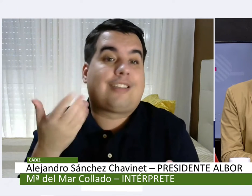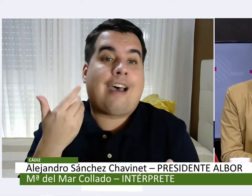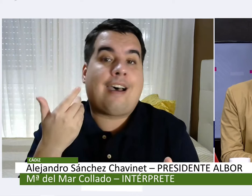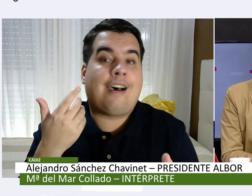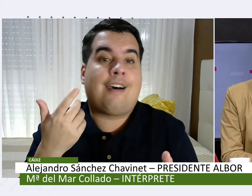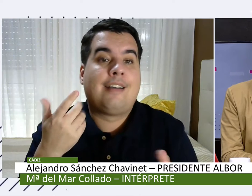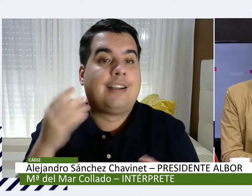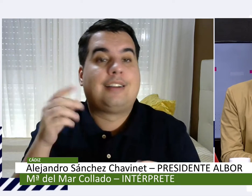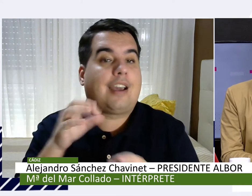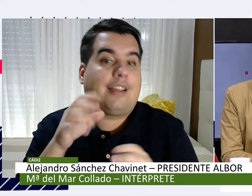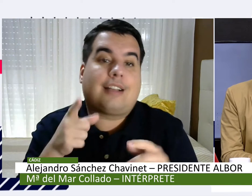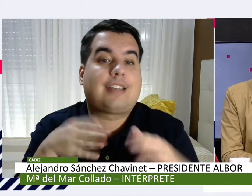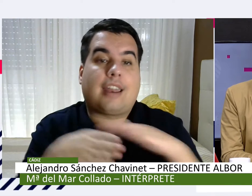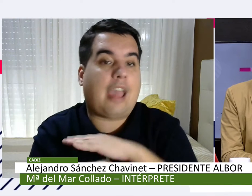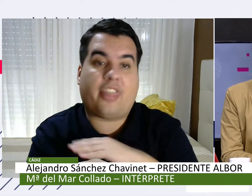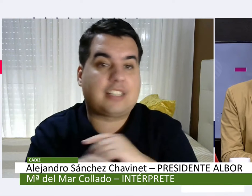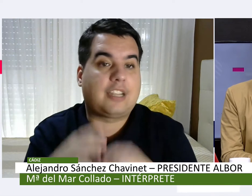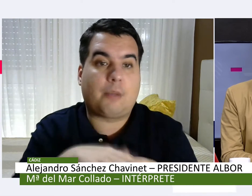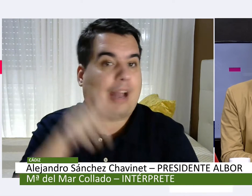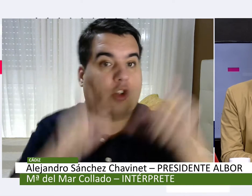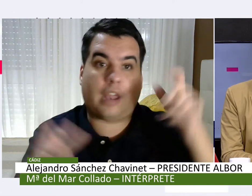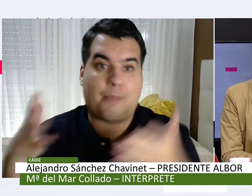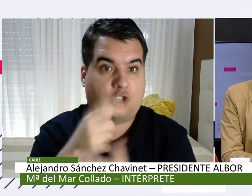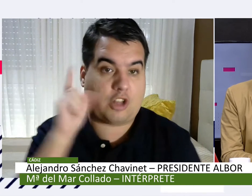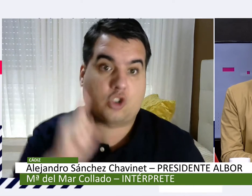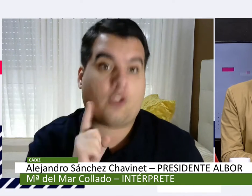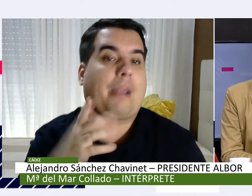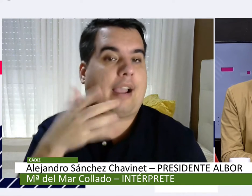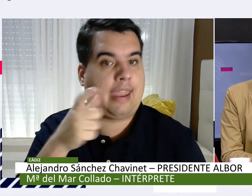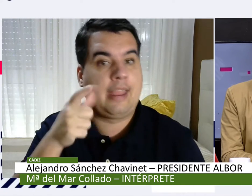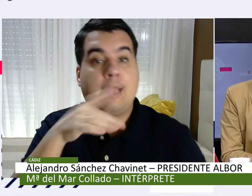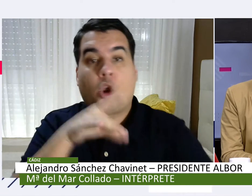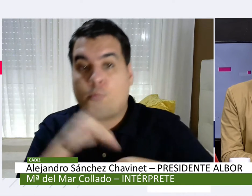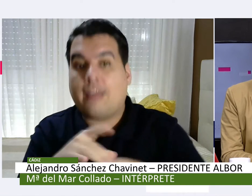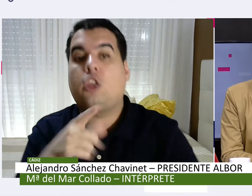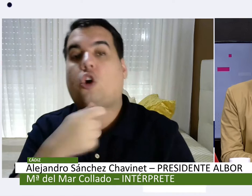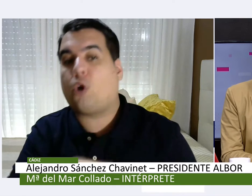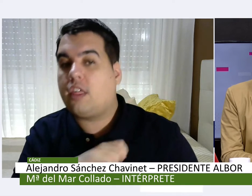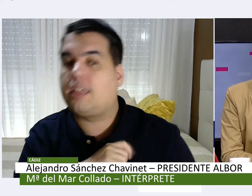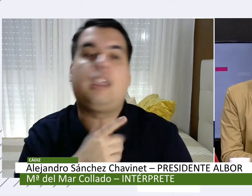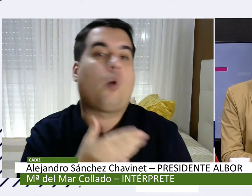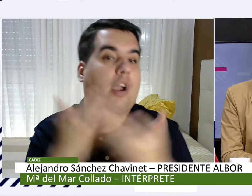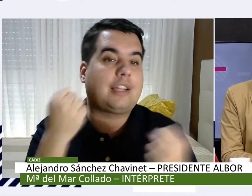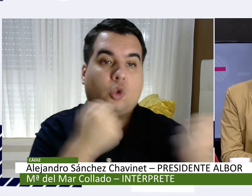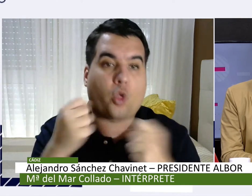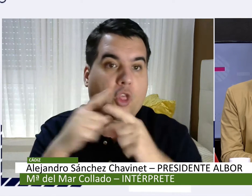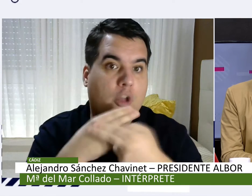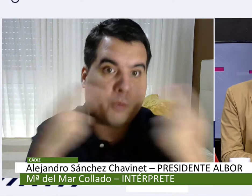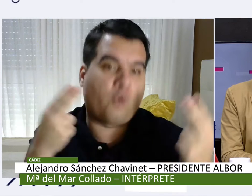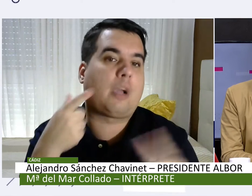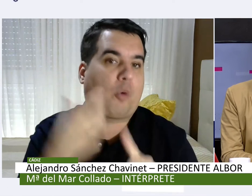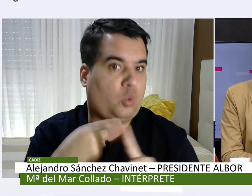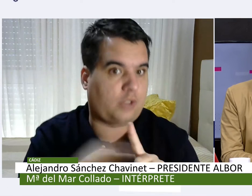pues ya sería accesible para todas las personas sordas, para que los médicos, policías o cualquier